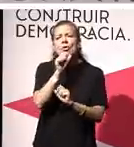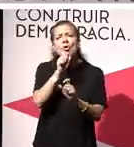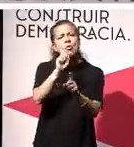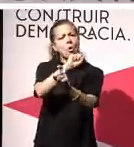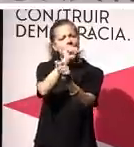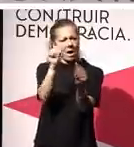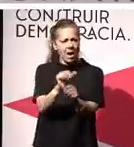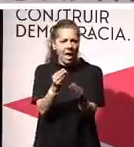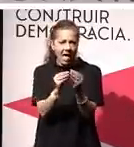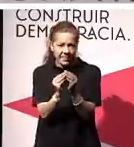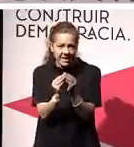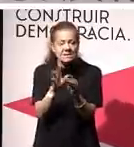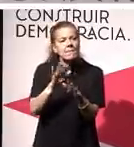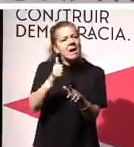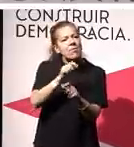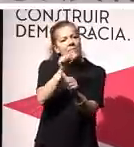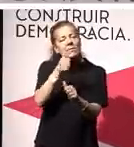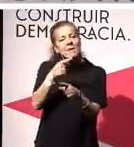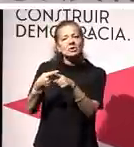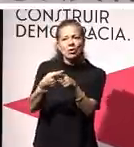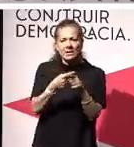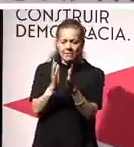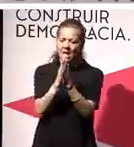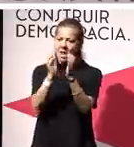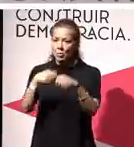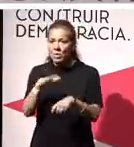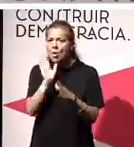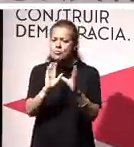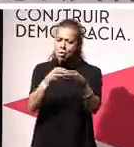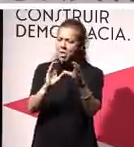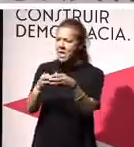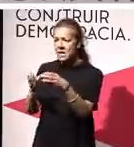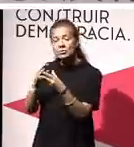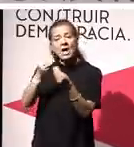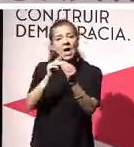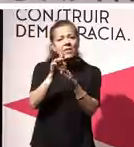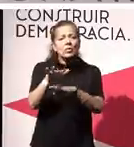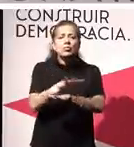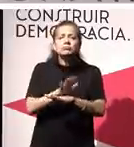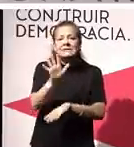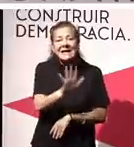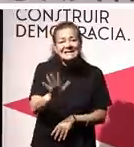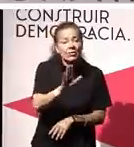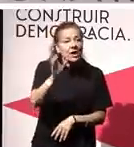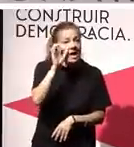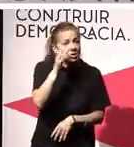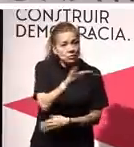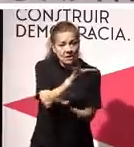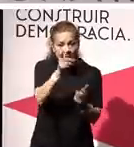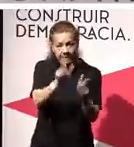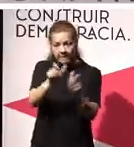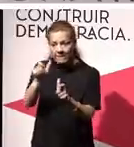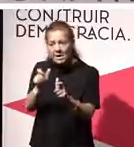cosas, para hacerlas de manera más colectiva, en consenso, por equipos, construyendo un Estado que escuche a la ciudadanía,